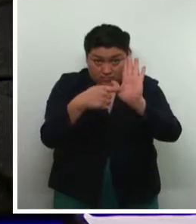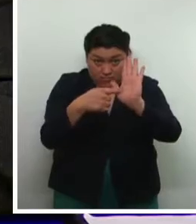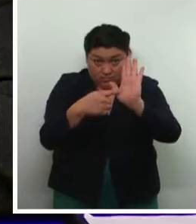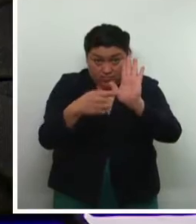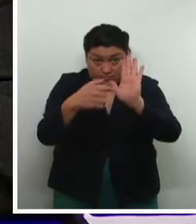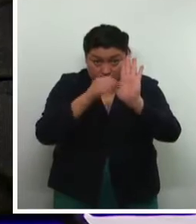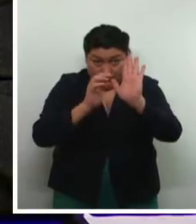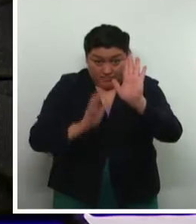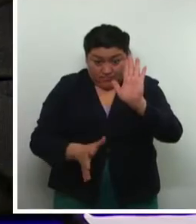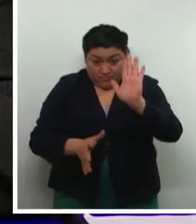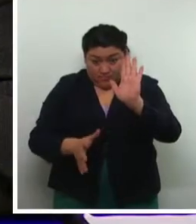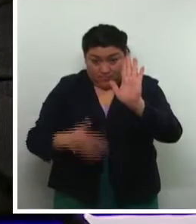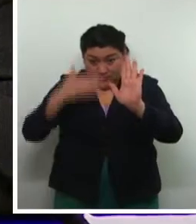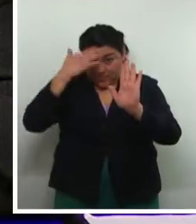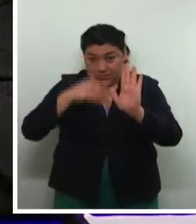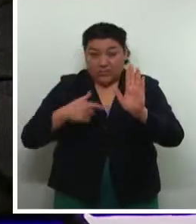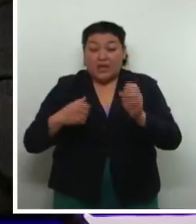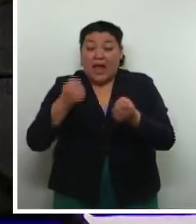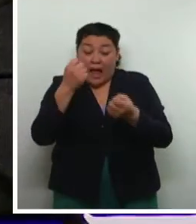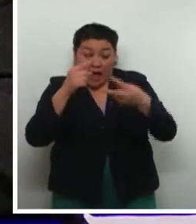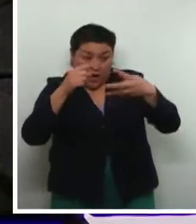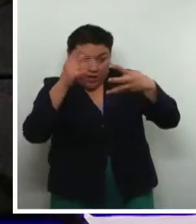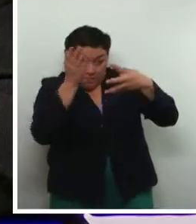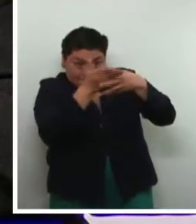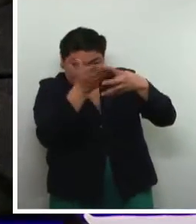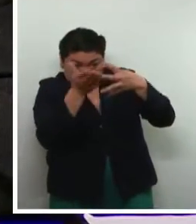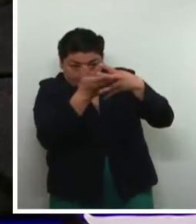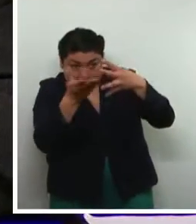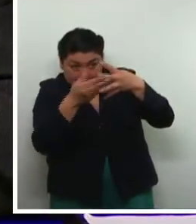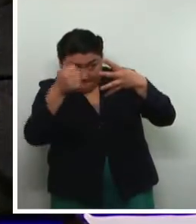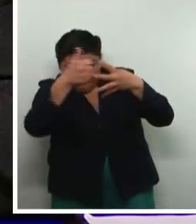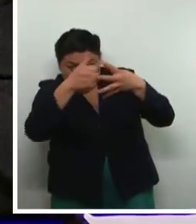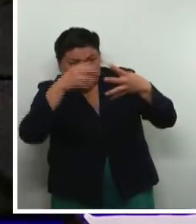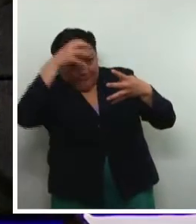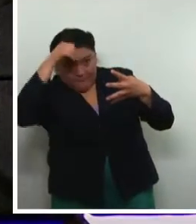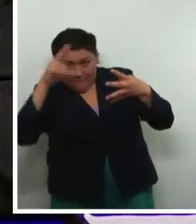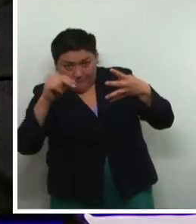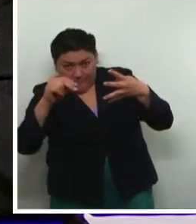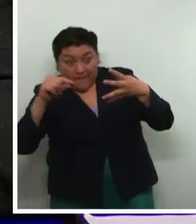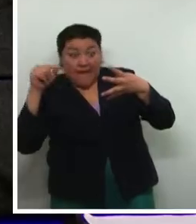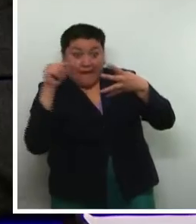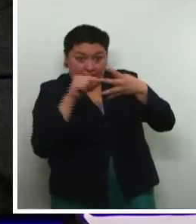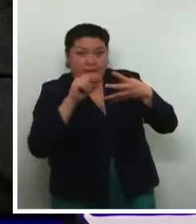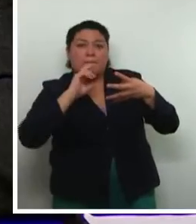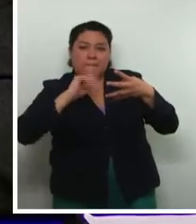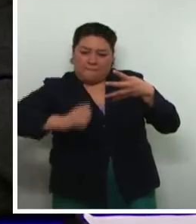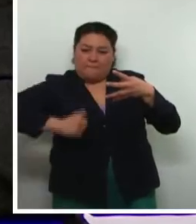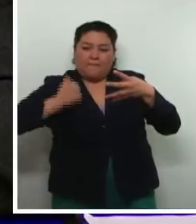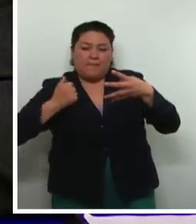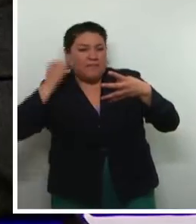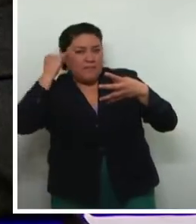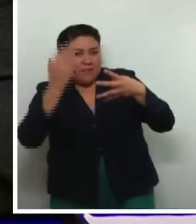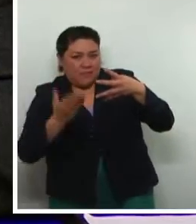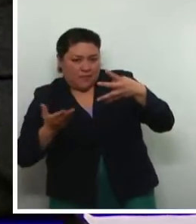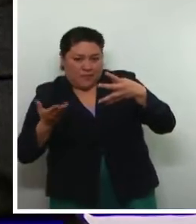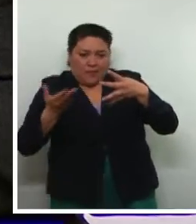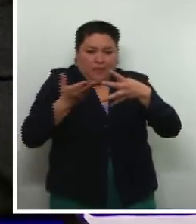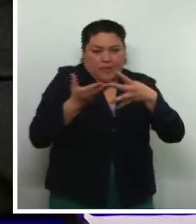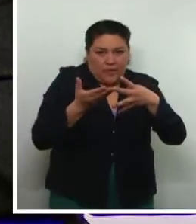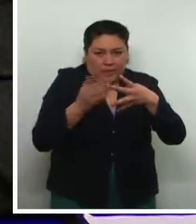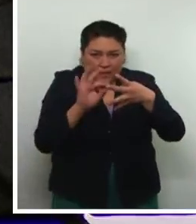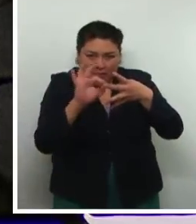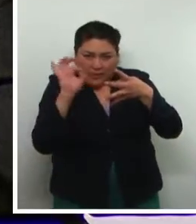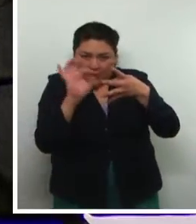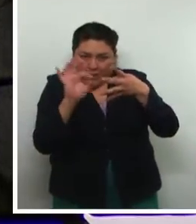existiendo diferendos sobre algunas de sus partes, fuera el momento indicado para realizar la reserva, a